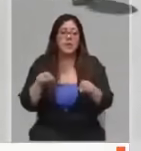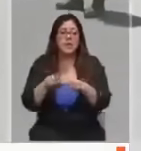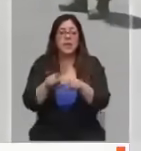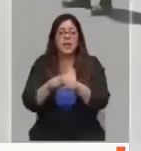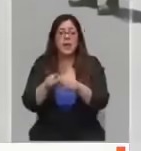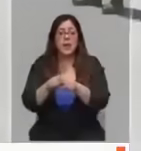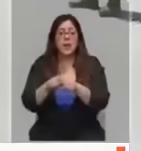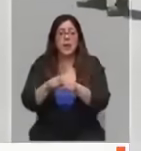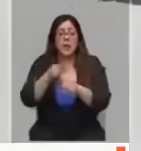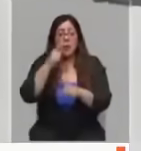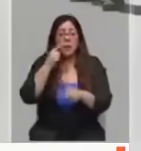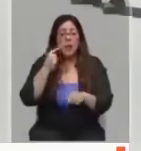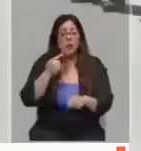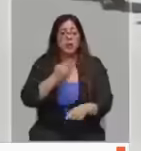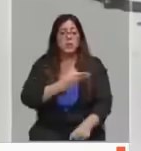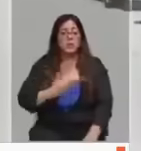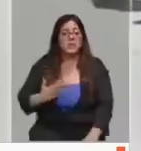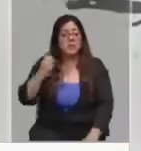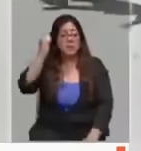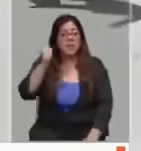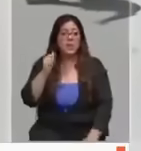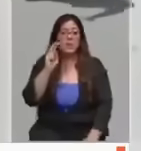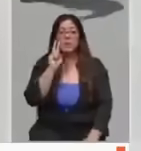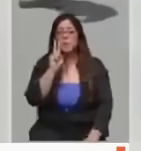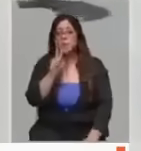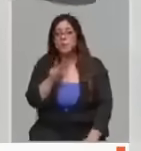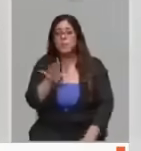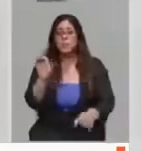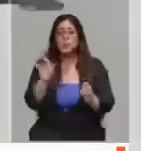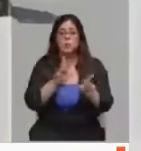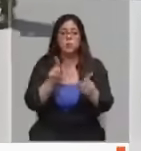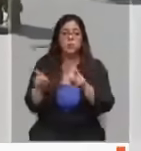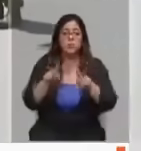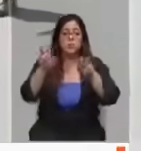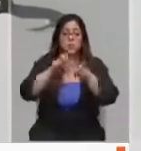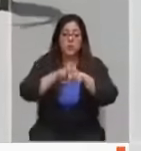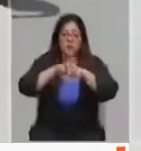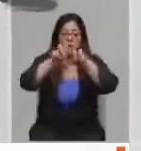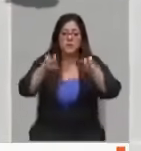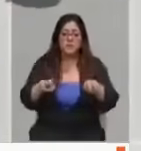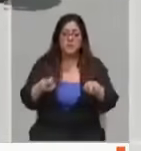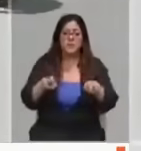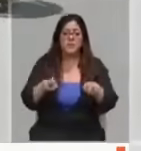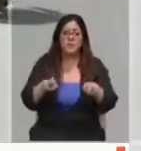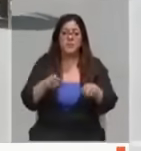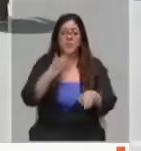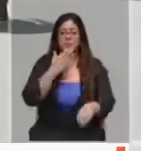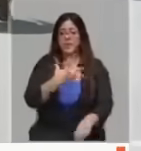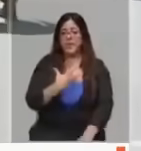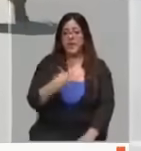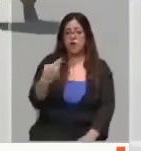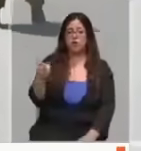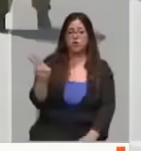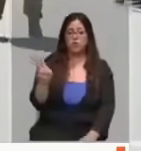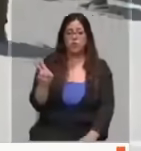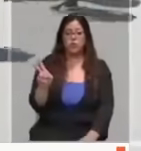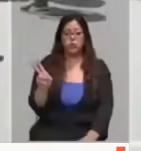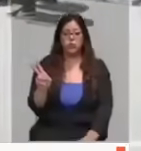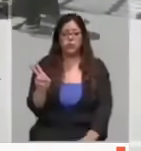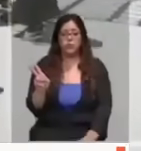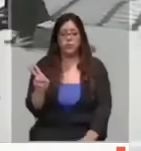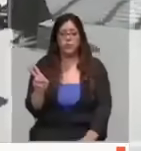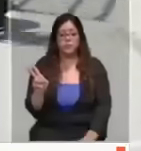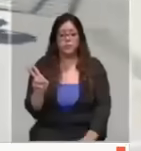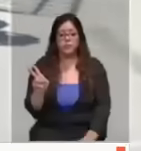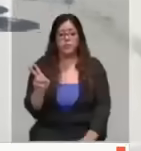está observando, me imagino que coordinando las bajadas, o está el hijo también, uno de los